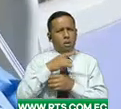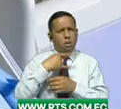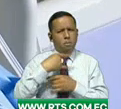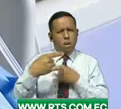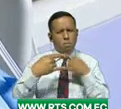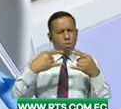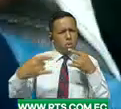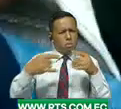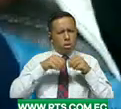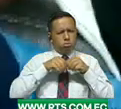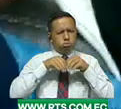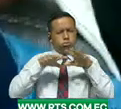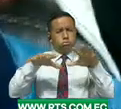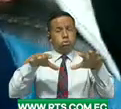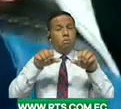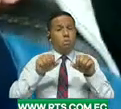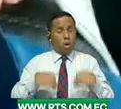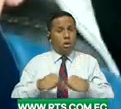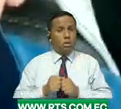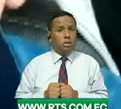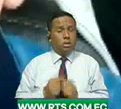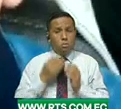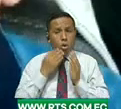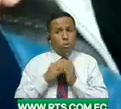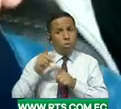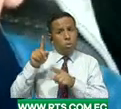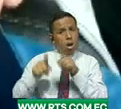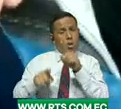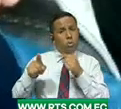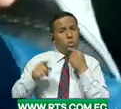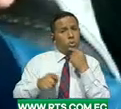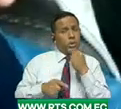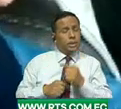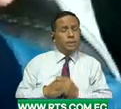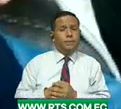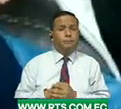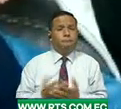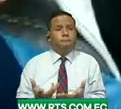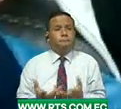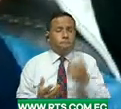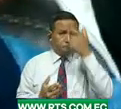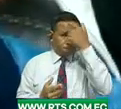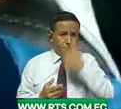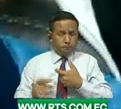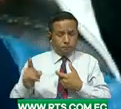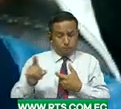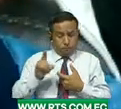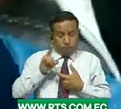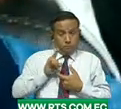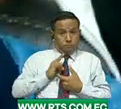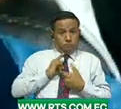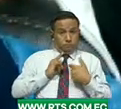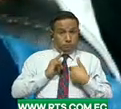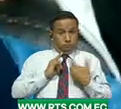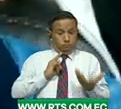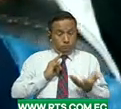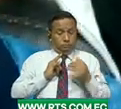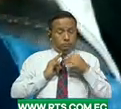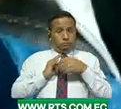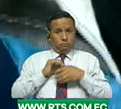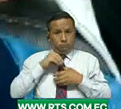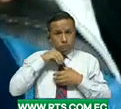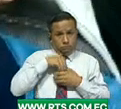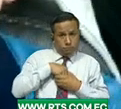es copy 19 algunos autores se hablan de que cuando una persona se infecta puede ir con esta ve a